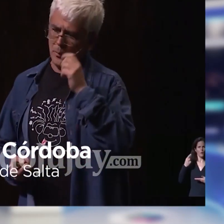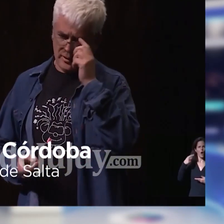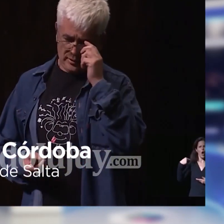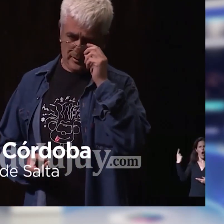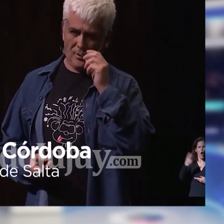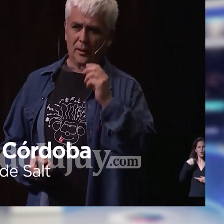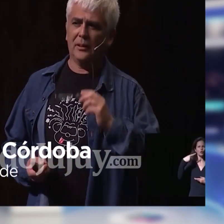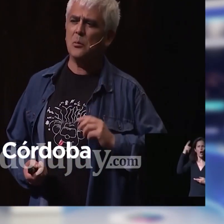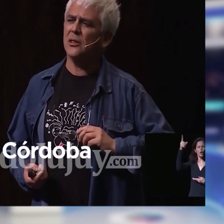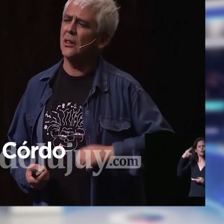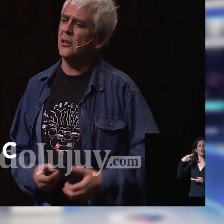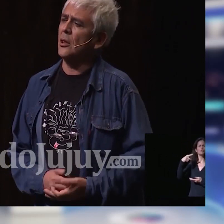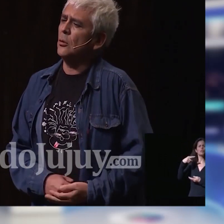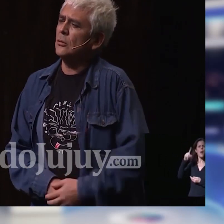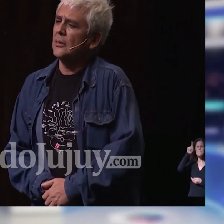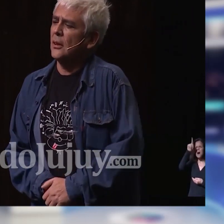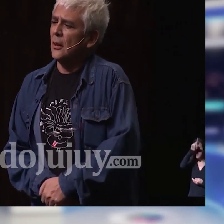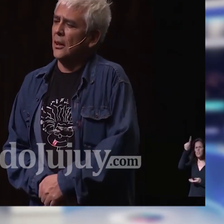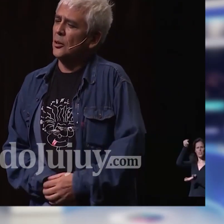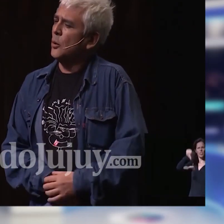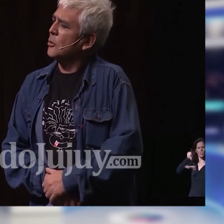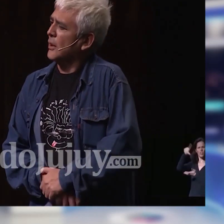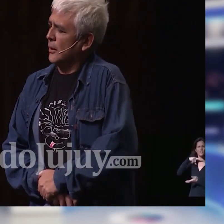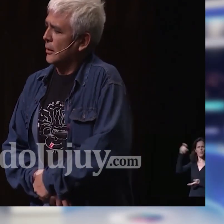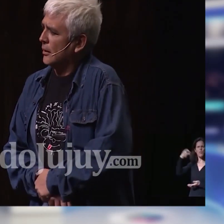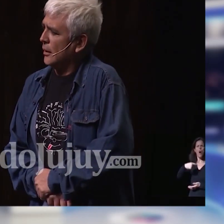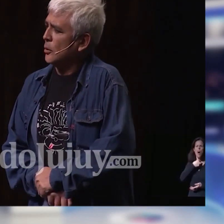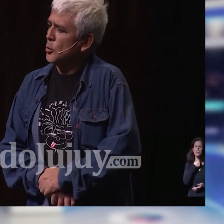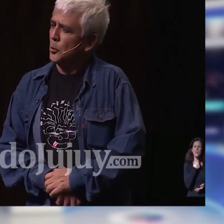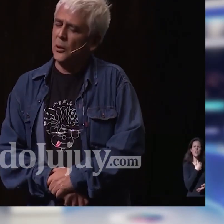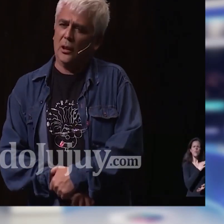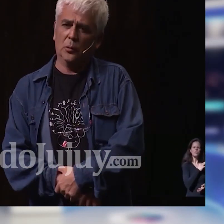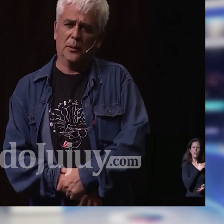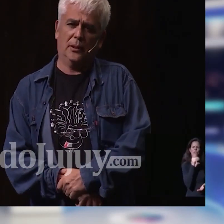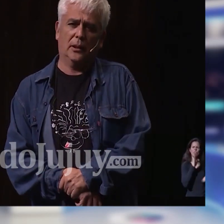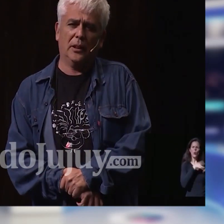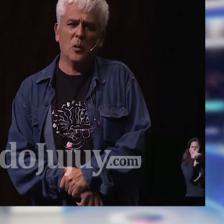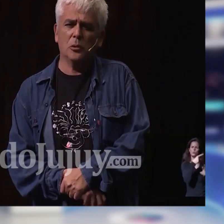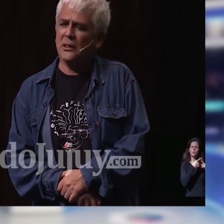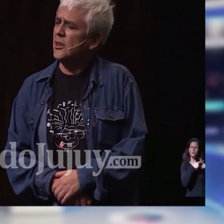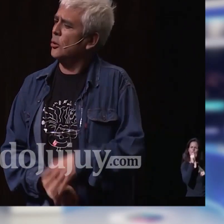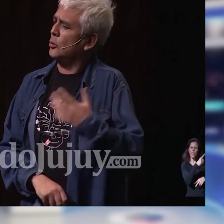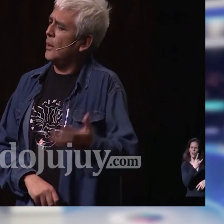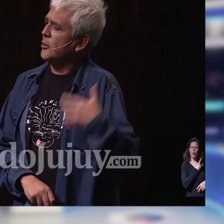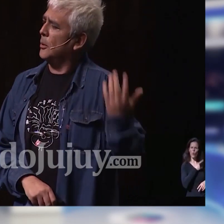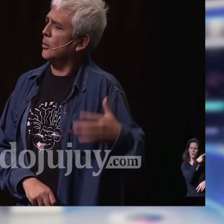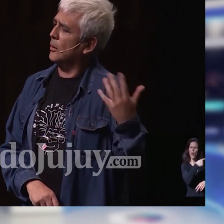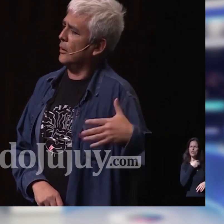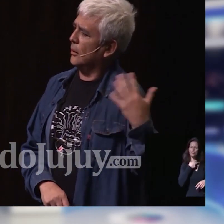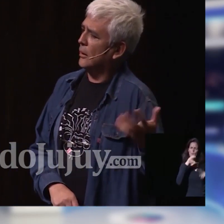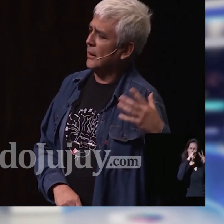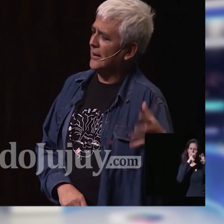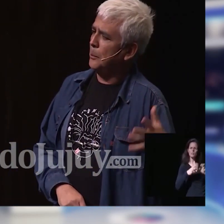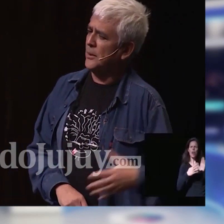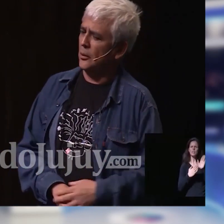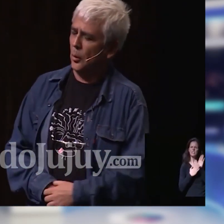digamos, nosotros la tenemos en comunicación telefónica y vamos a saludarla. Camila, ¿nos estás escuchando acá de la mañana del 4? Te saludamos.